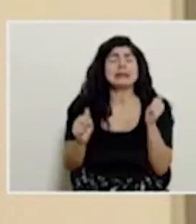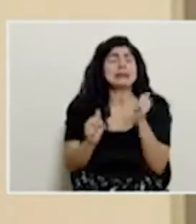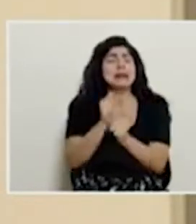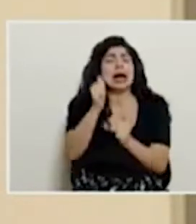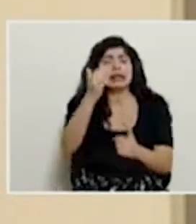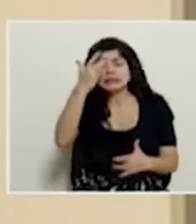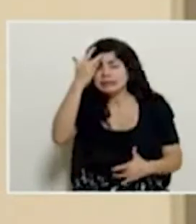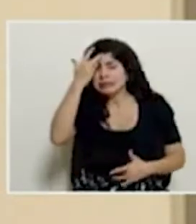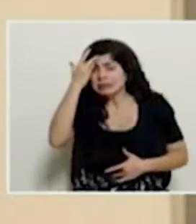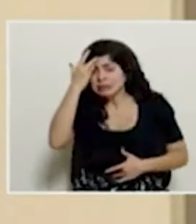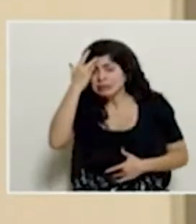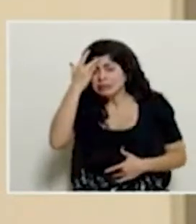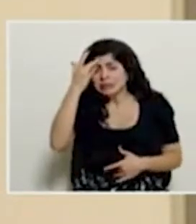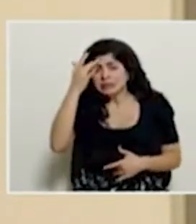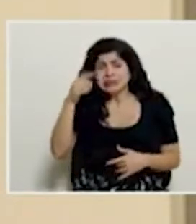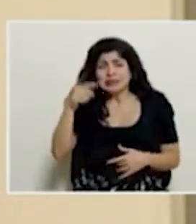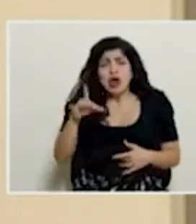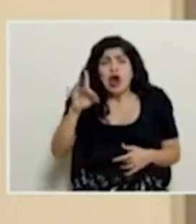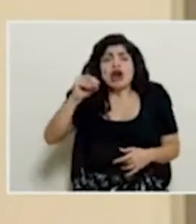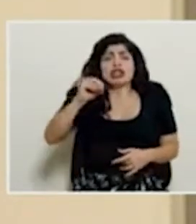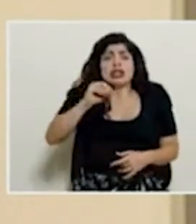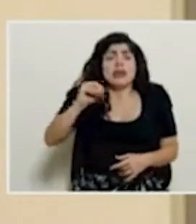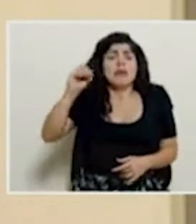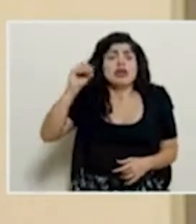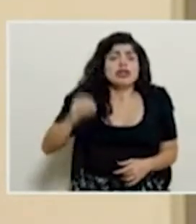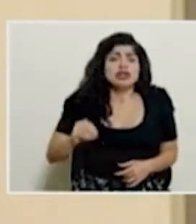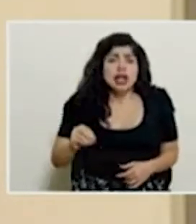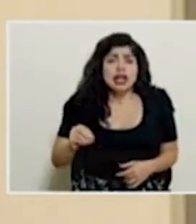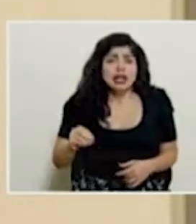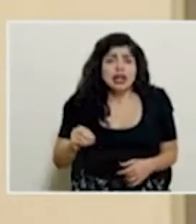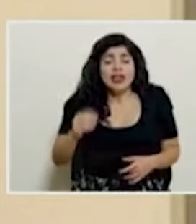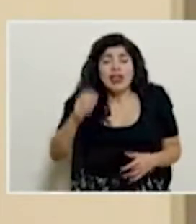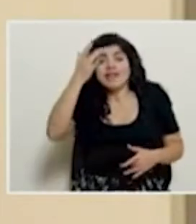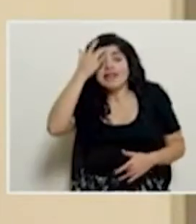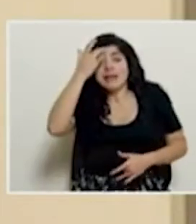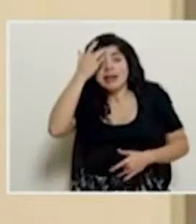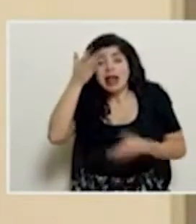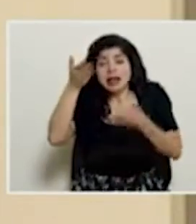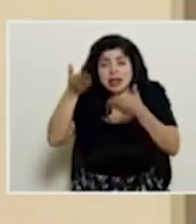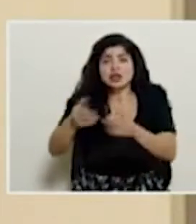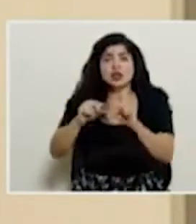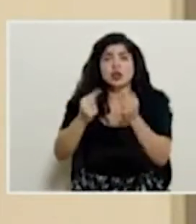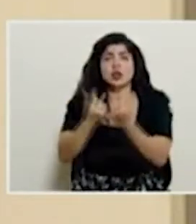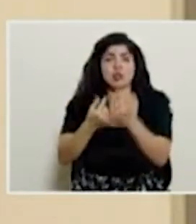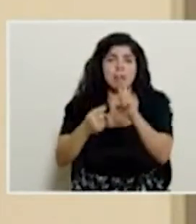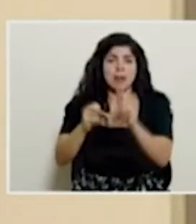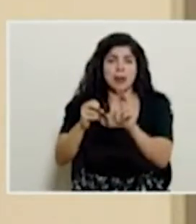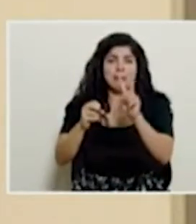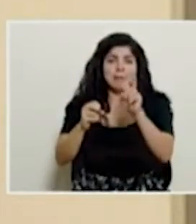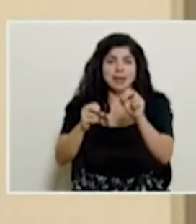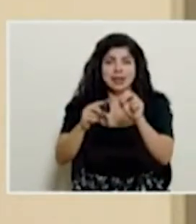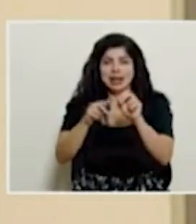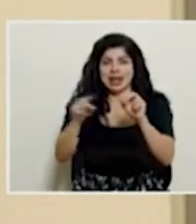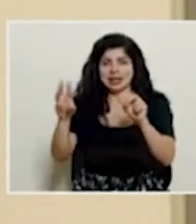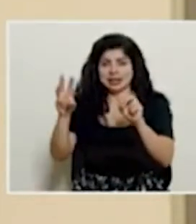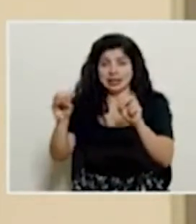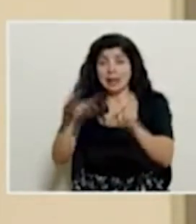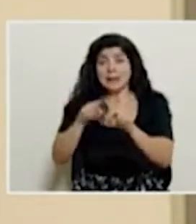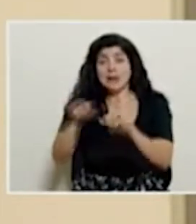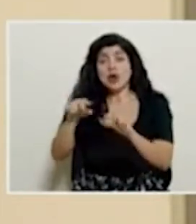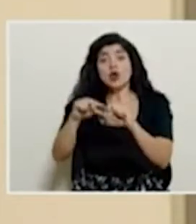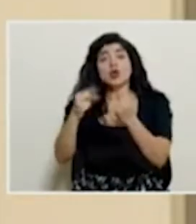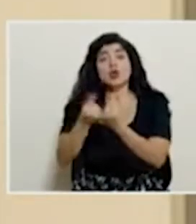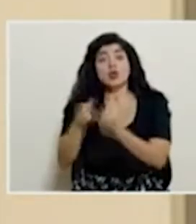80% de casi que de las enfermedades se dan en ese grupo. Pero lamentablemente ese grupo es un grupo que lleva el virus a los de 65 y